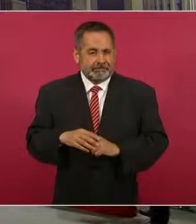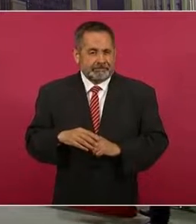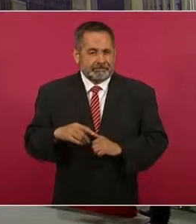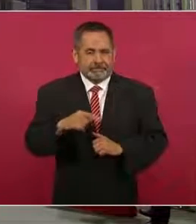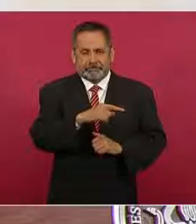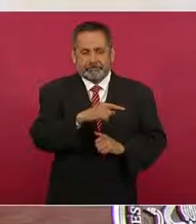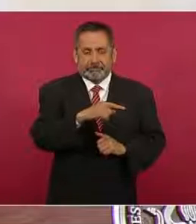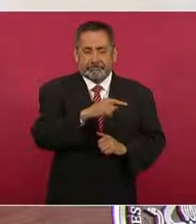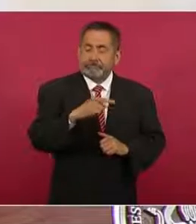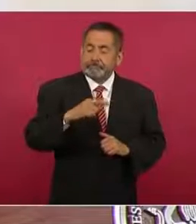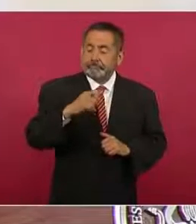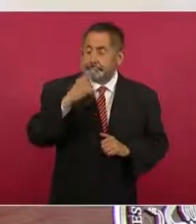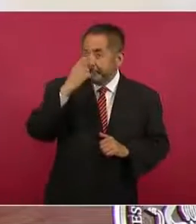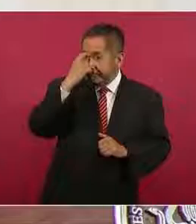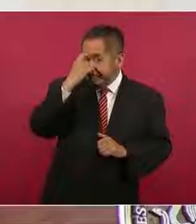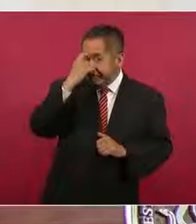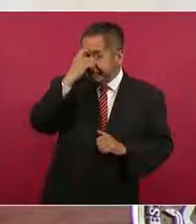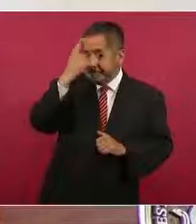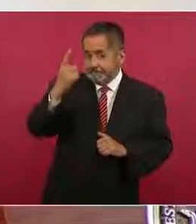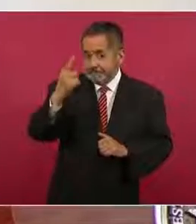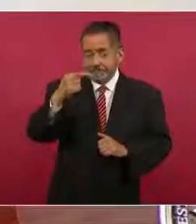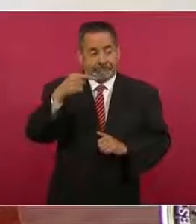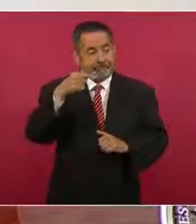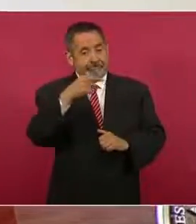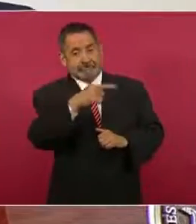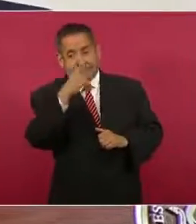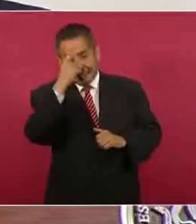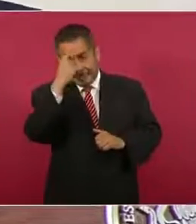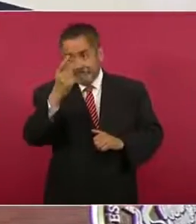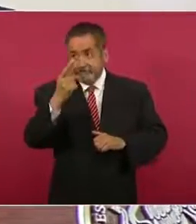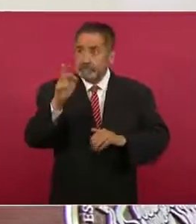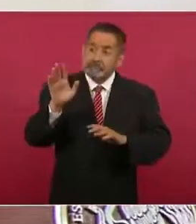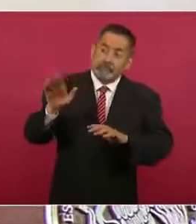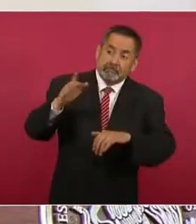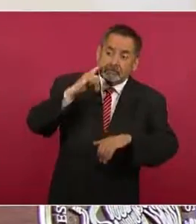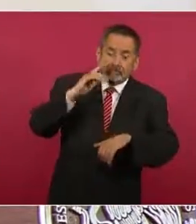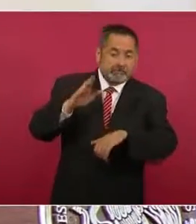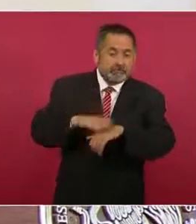de que iba a haber una explosión, una